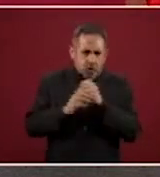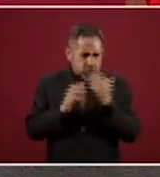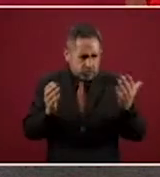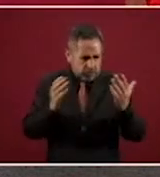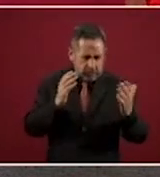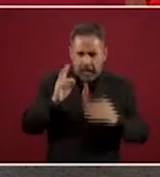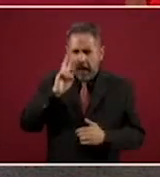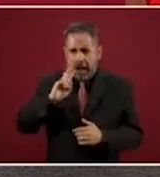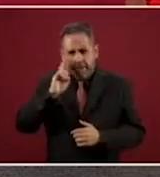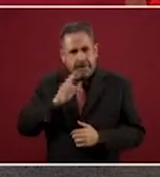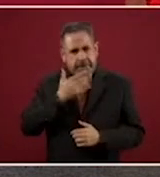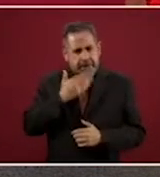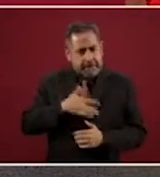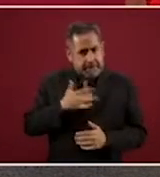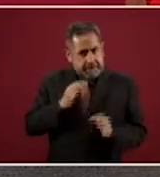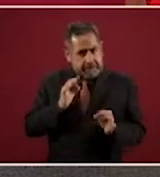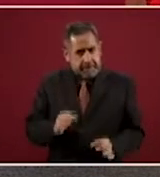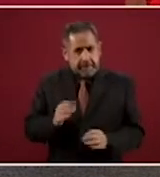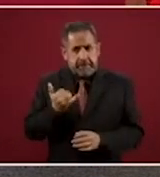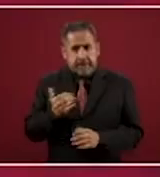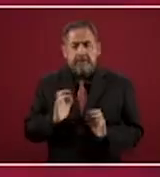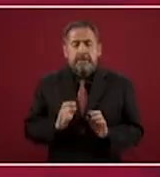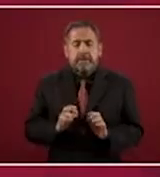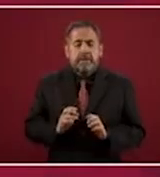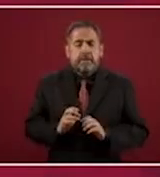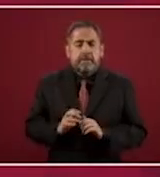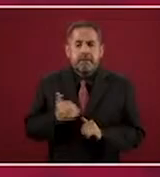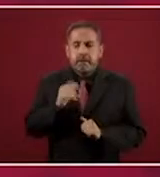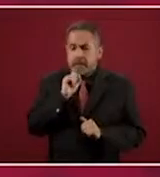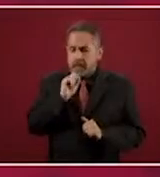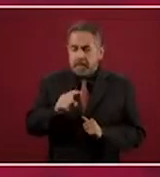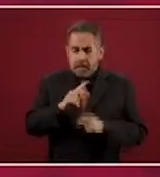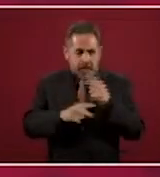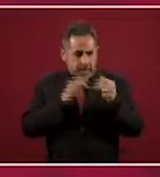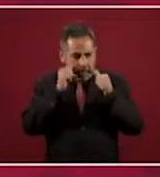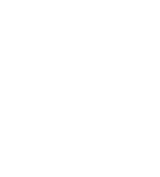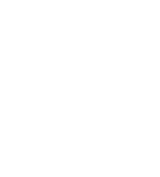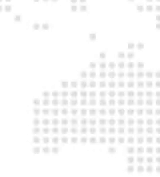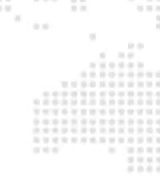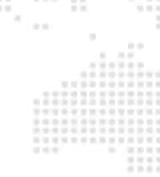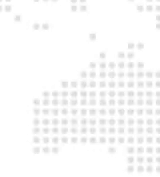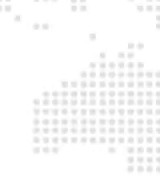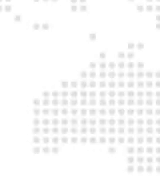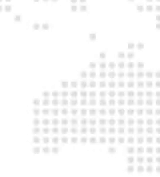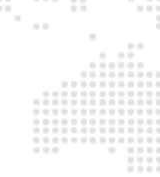bien y que se vea este asunto.